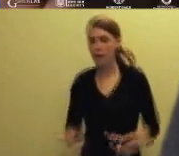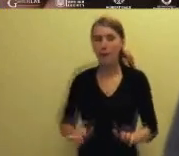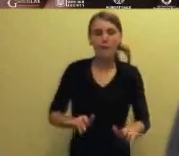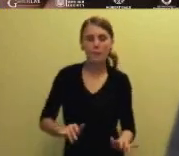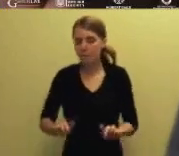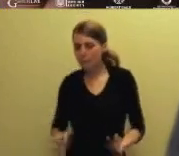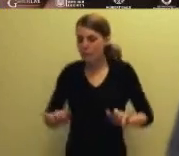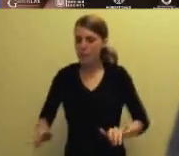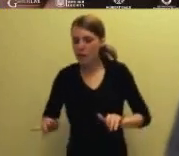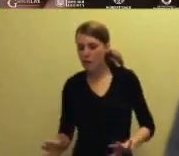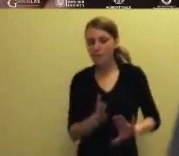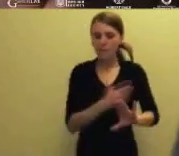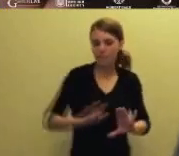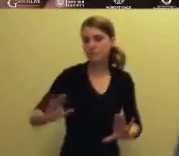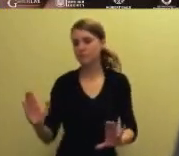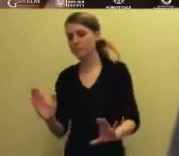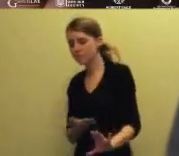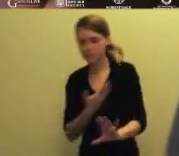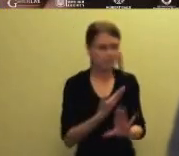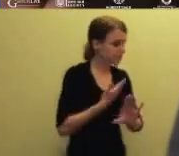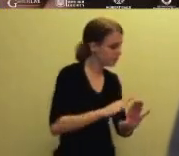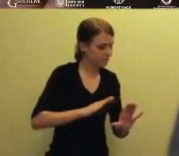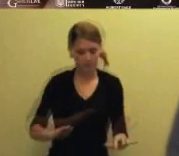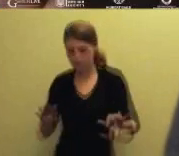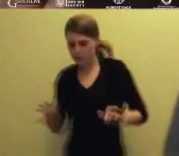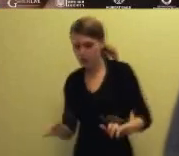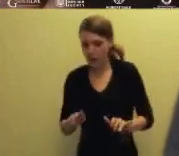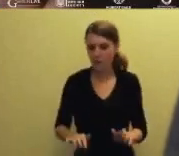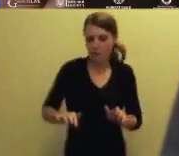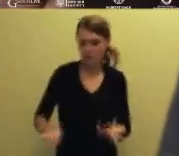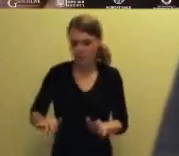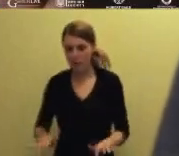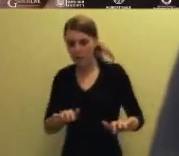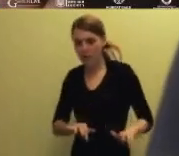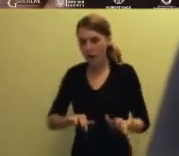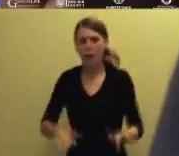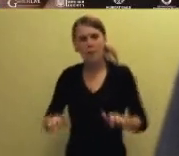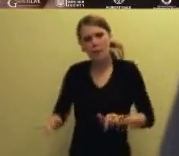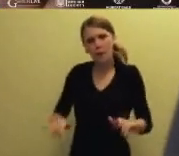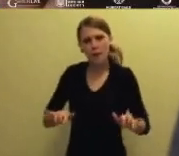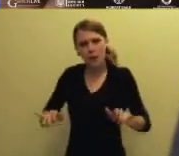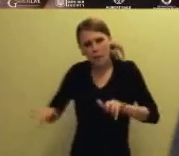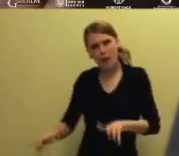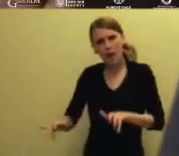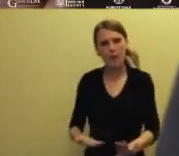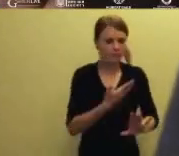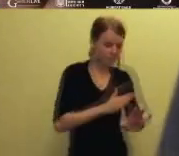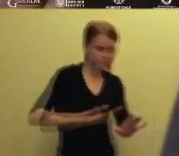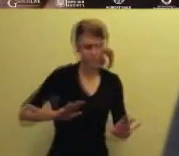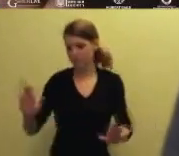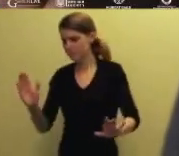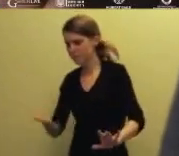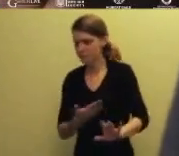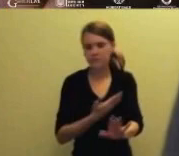que si esta escena de desierta película realmente hagamos el ejercicio si esta película hubiera hecho se hubiera hecho con una técnica convencional sin lenguaje de señas